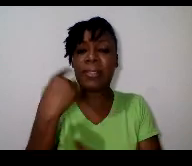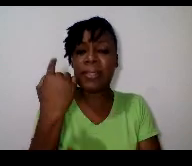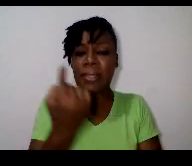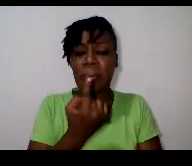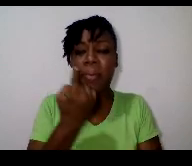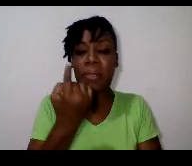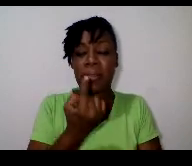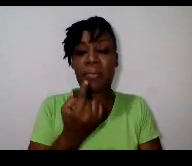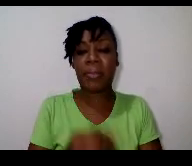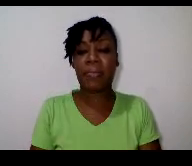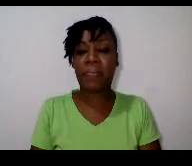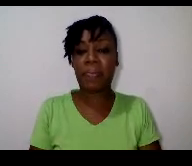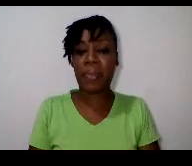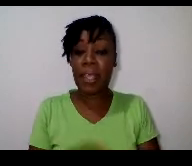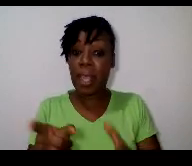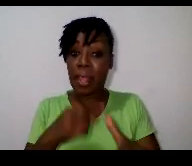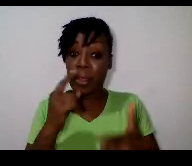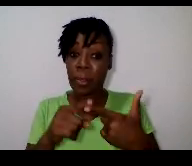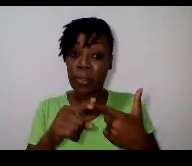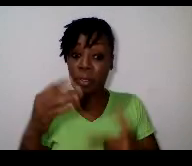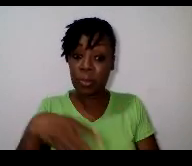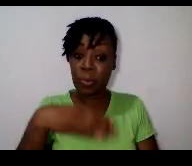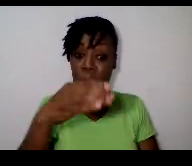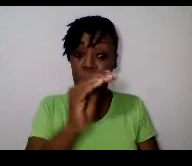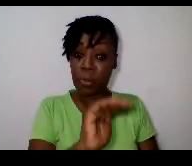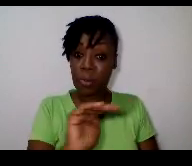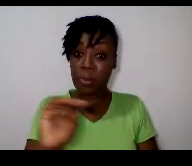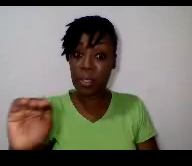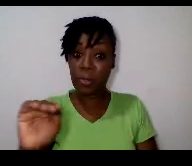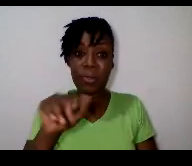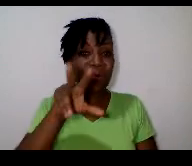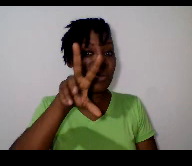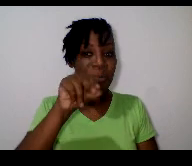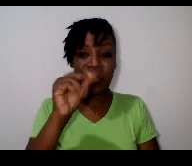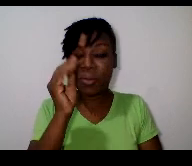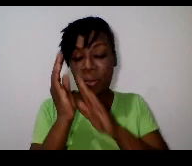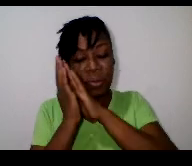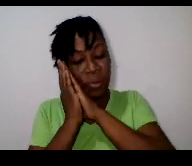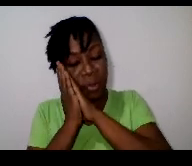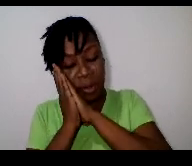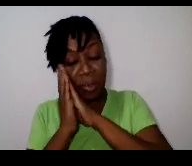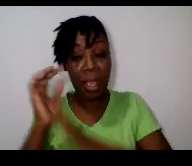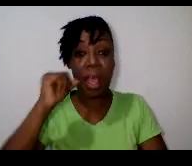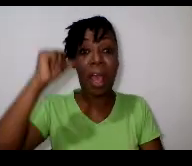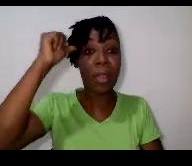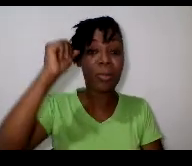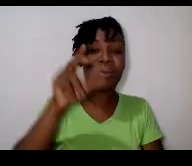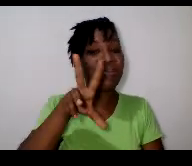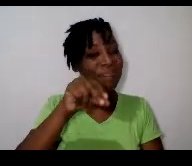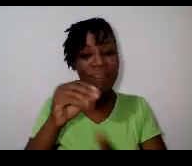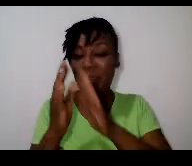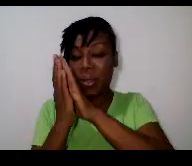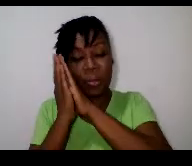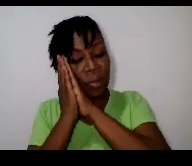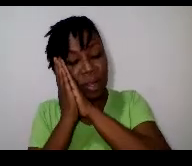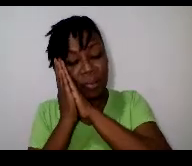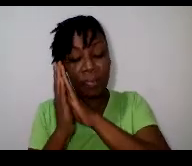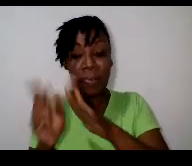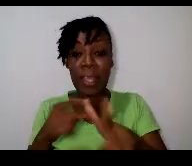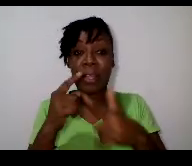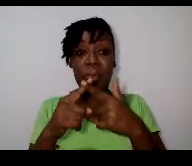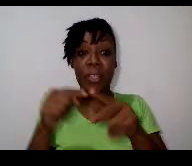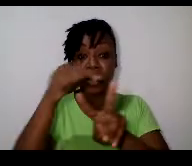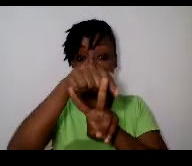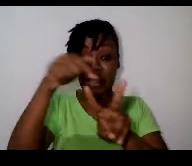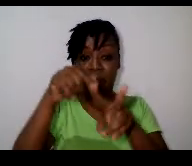posible. Entonces, cuando los niños no duermen, cuando los adultos no duermen, hay una desconexión entre